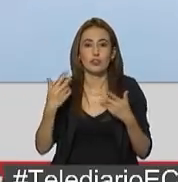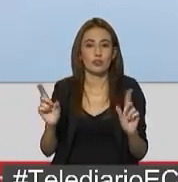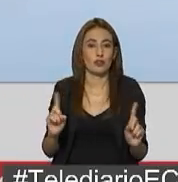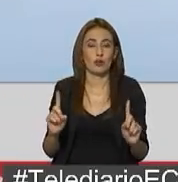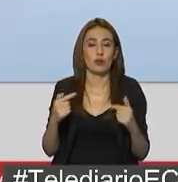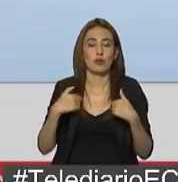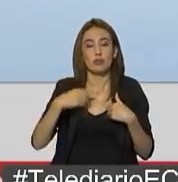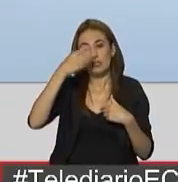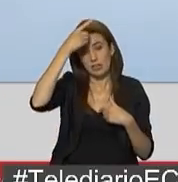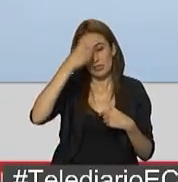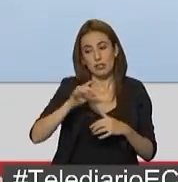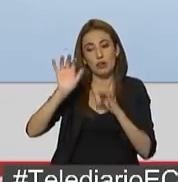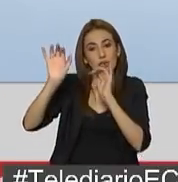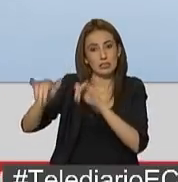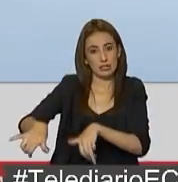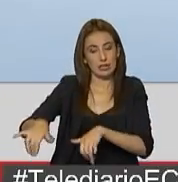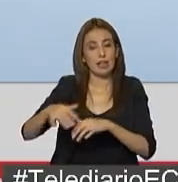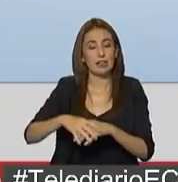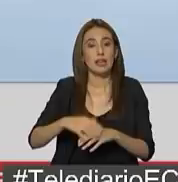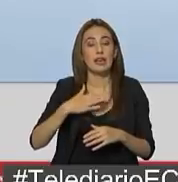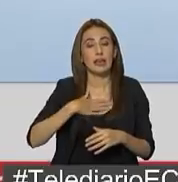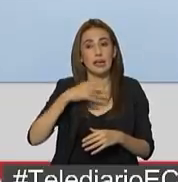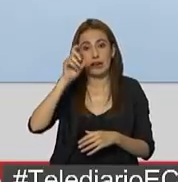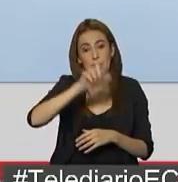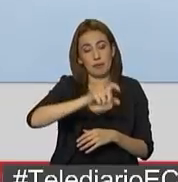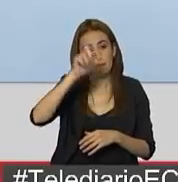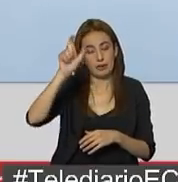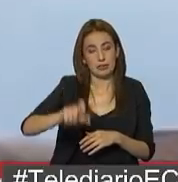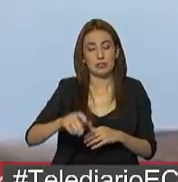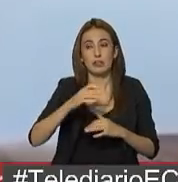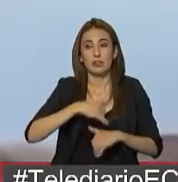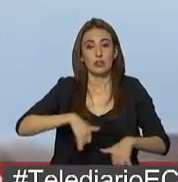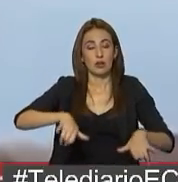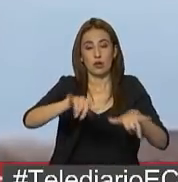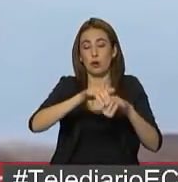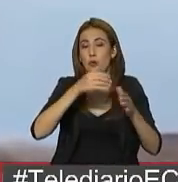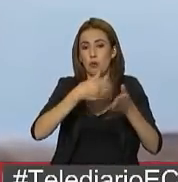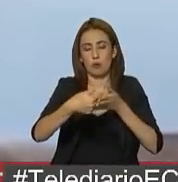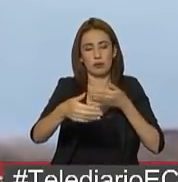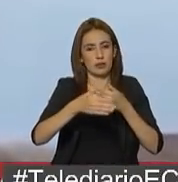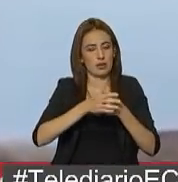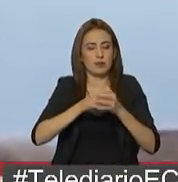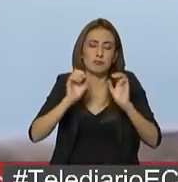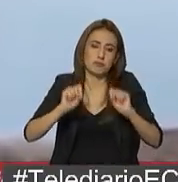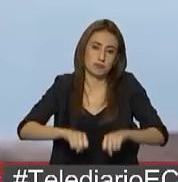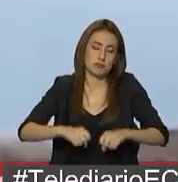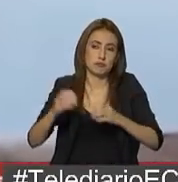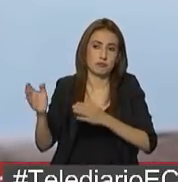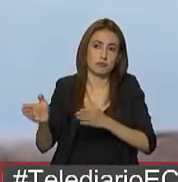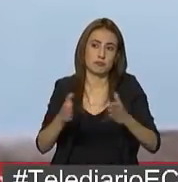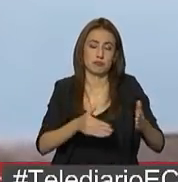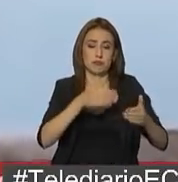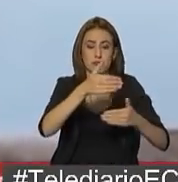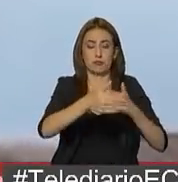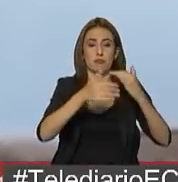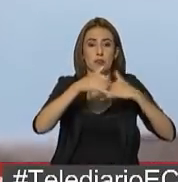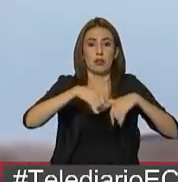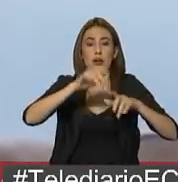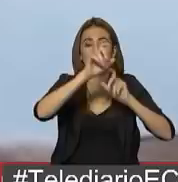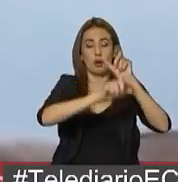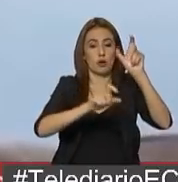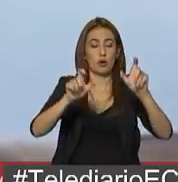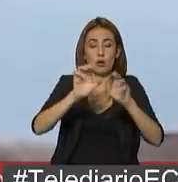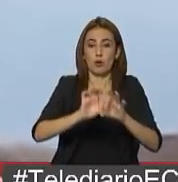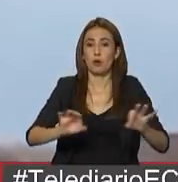sin su sustento. Entonces él puso que no va a haber despido, que a cualquiera le puede pasar. Y para la ciudadanía, nada, que el cambio